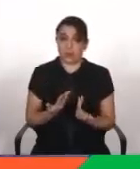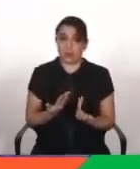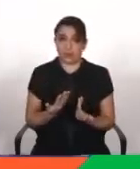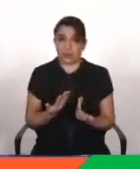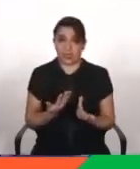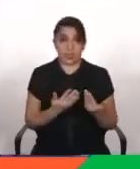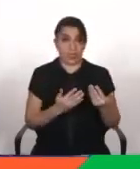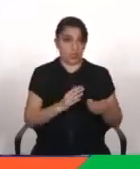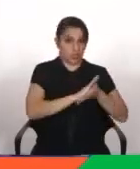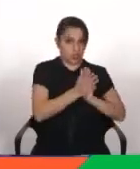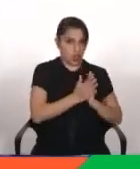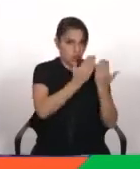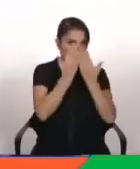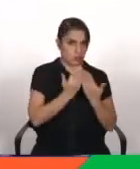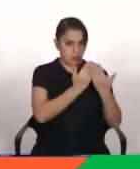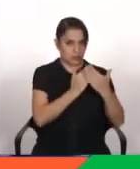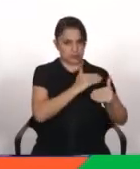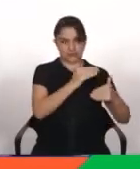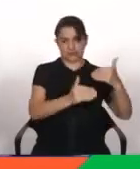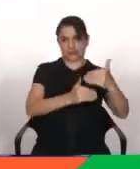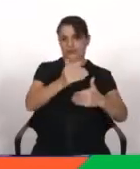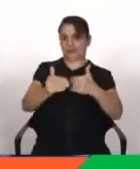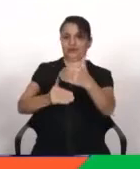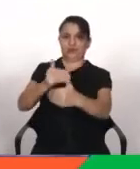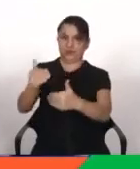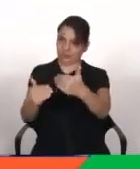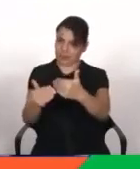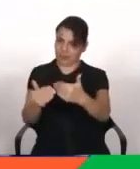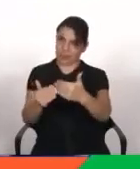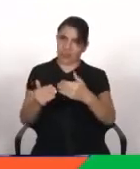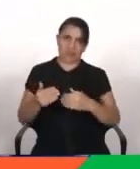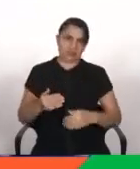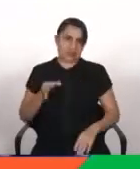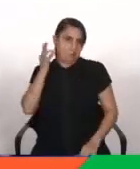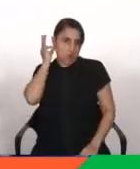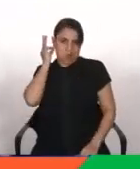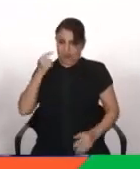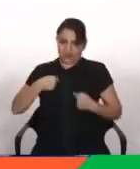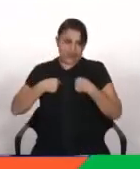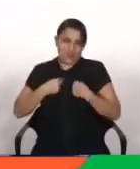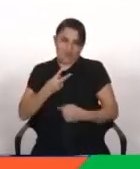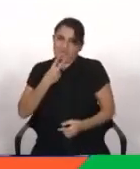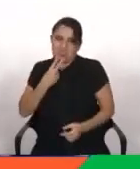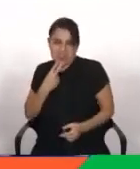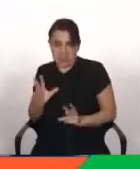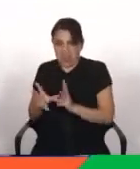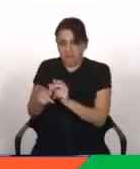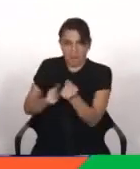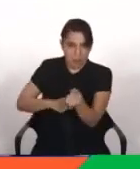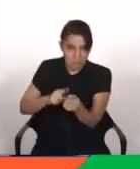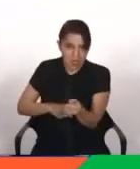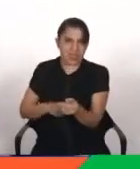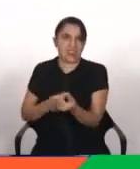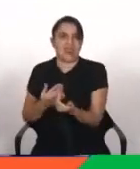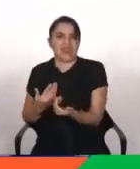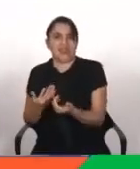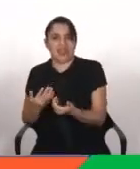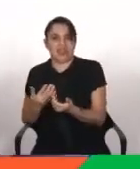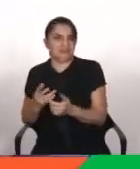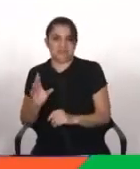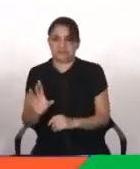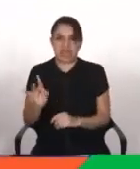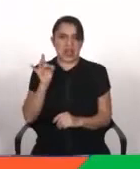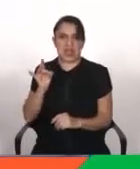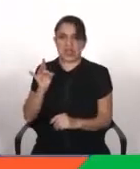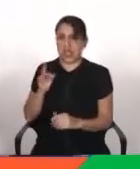mientras pasa todo eso, tú tienes que vivir tu vida, ¿no es cierto? Hay mucha gente que elige tener familia, elige, no sé,